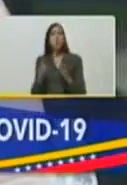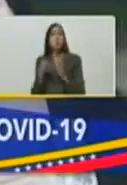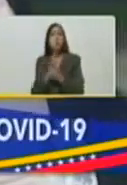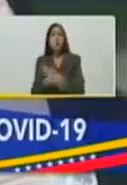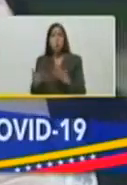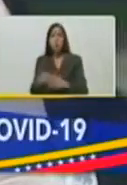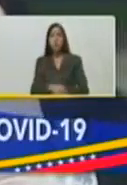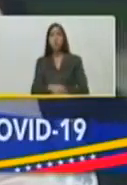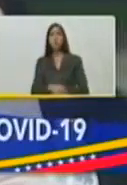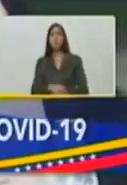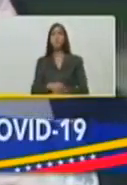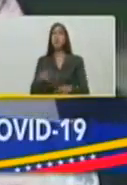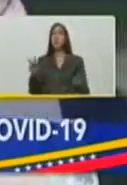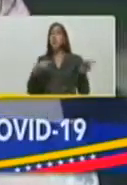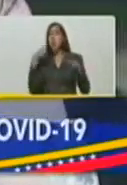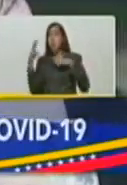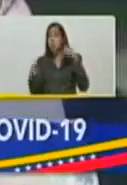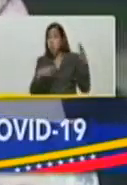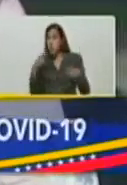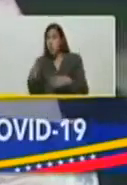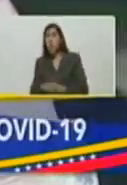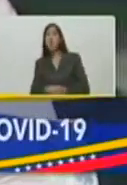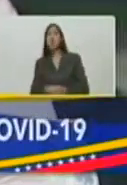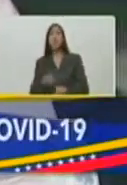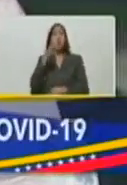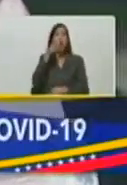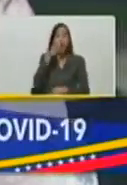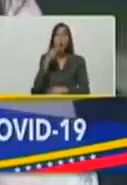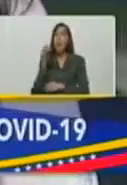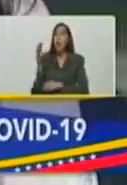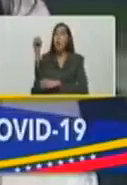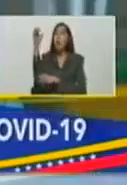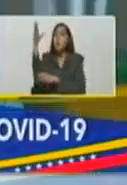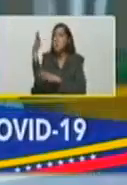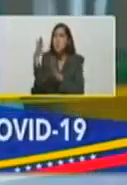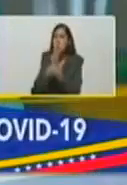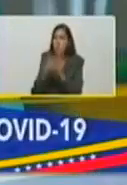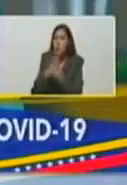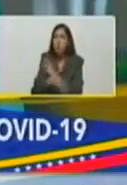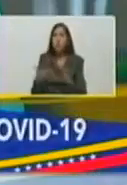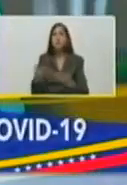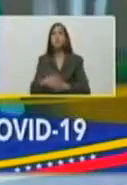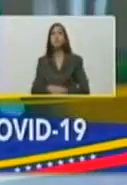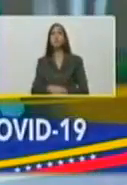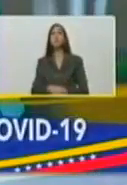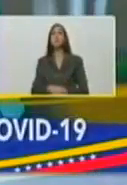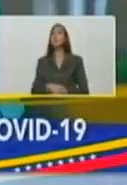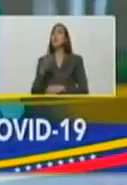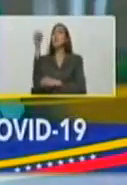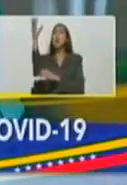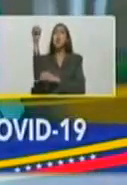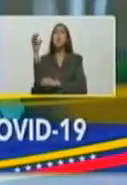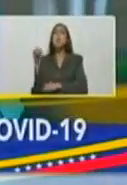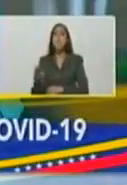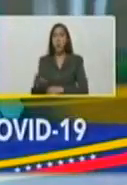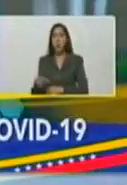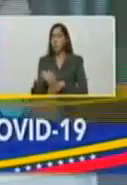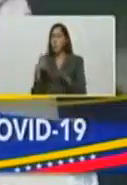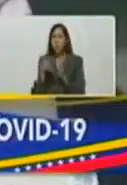los restaurantes, en centros comerciales. ¿Cómo es eso de los semáforos? Vamos a recordárselo a la gente. Ajá, los semáforos... ¿Cómo funciona? Es una